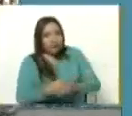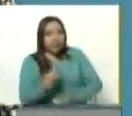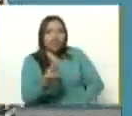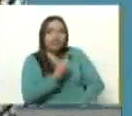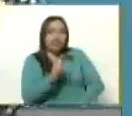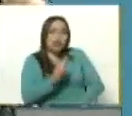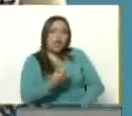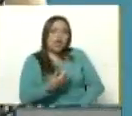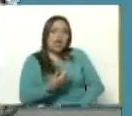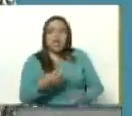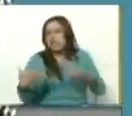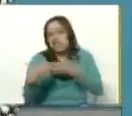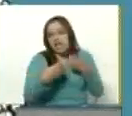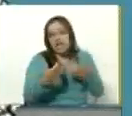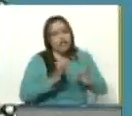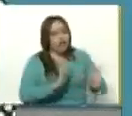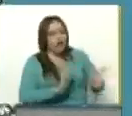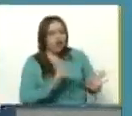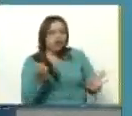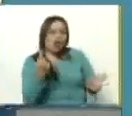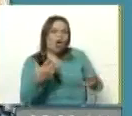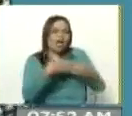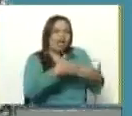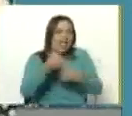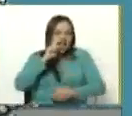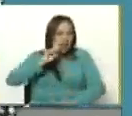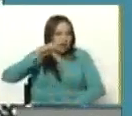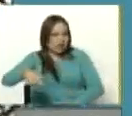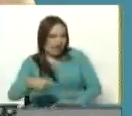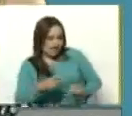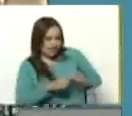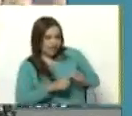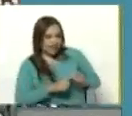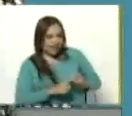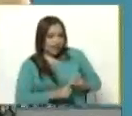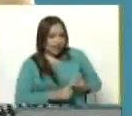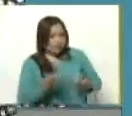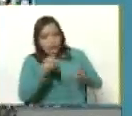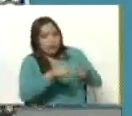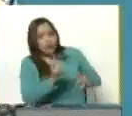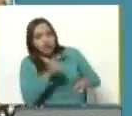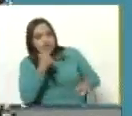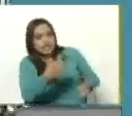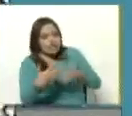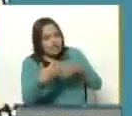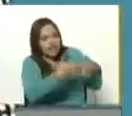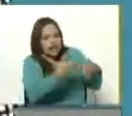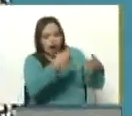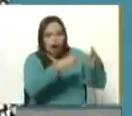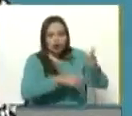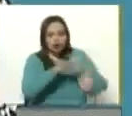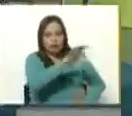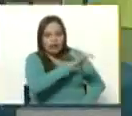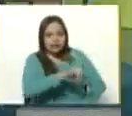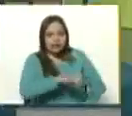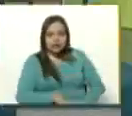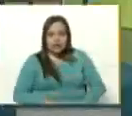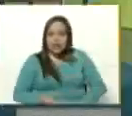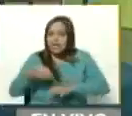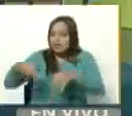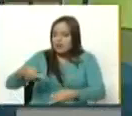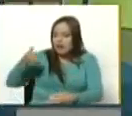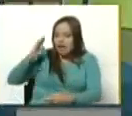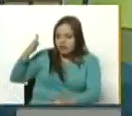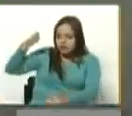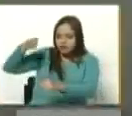de guerra, solo hablan de guerra en Ucrania, no hablan de guerra en Yemen, en Siria, en cualquier otro Siempre lado. La agenda está orientada a lo que ocurre